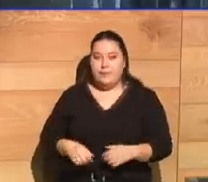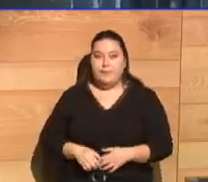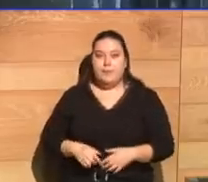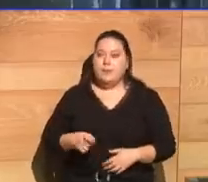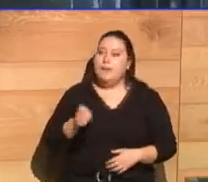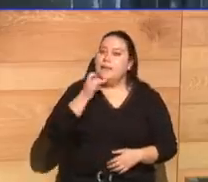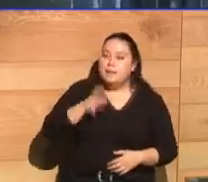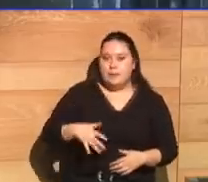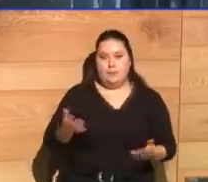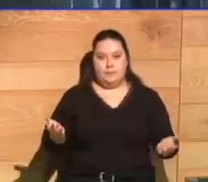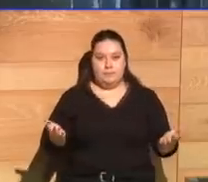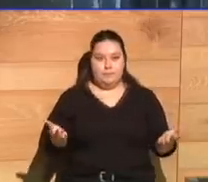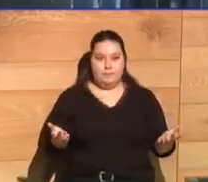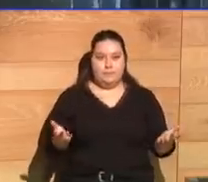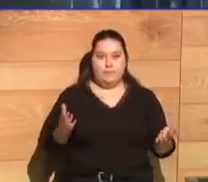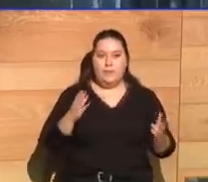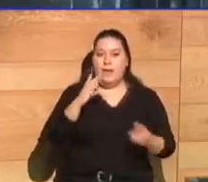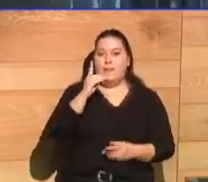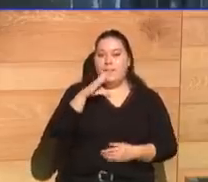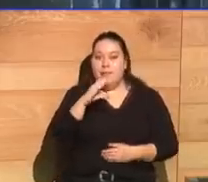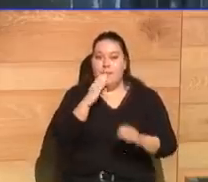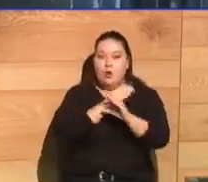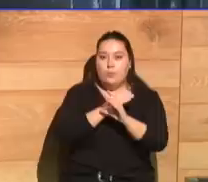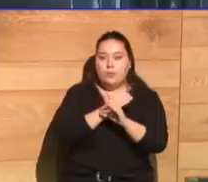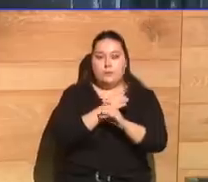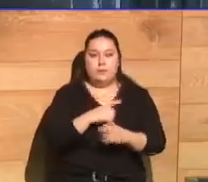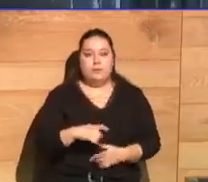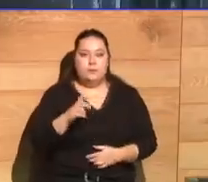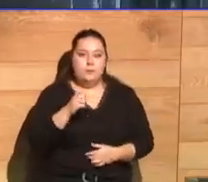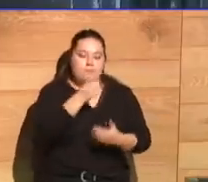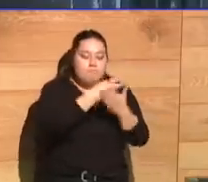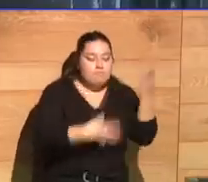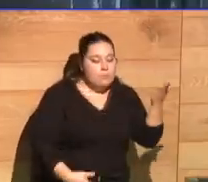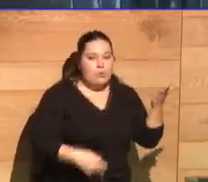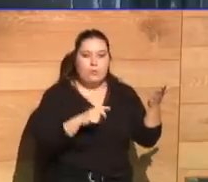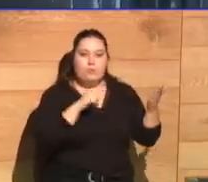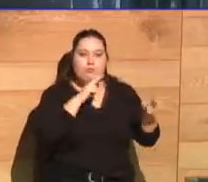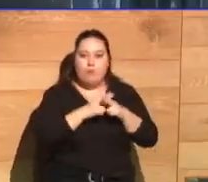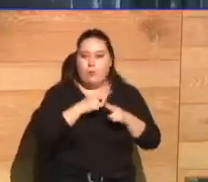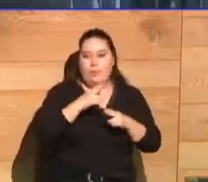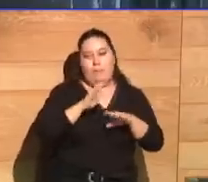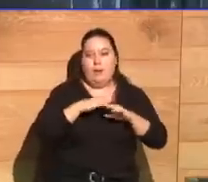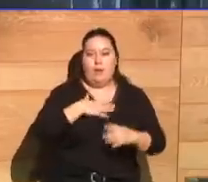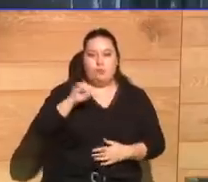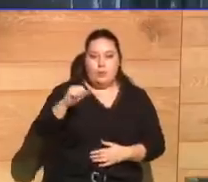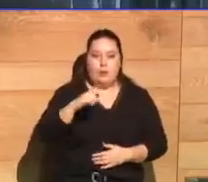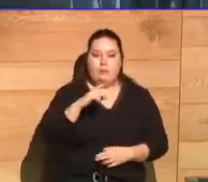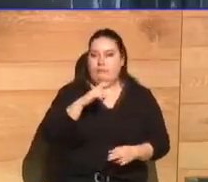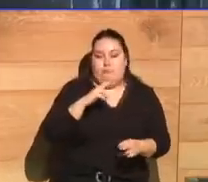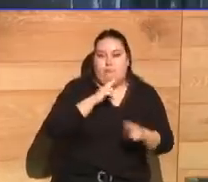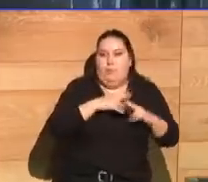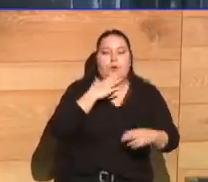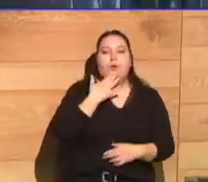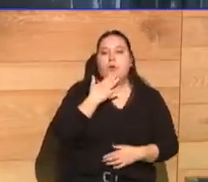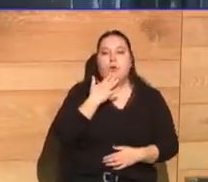estrella podemos traer? DC Comics les dio una lista a la gente que estaba aprobada para hacer de Superman con nombres tan dispares como Clint Eastwood, James